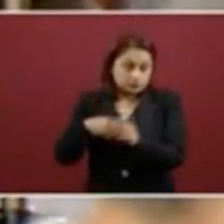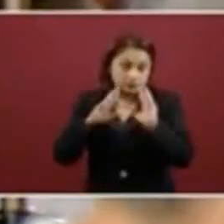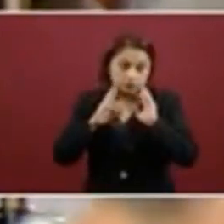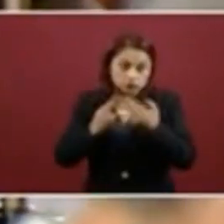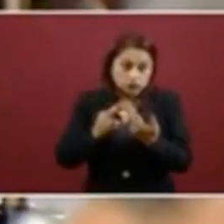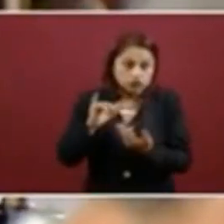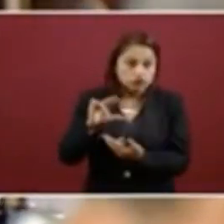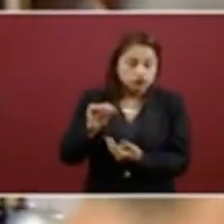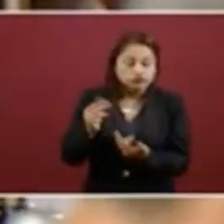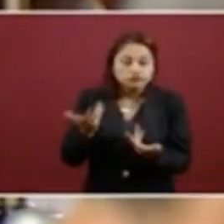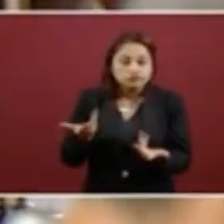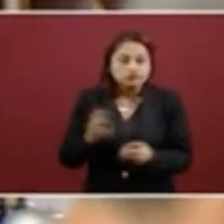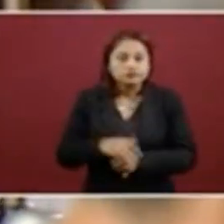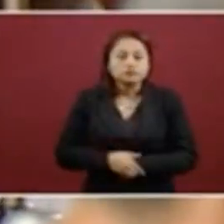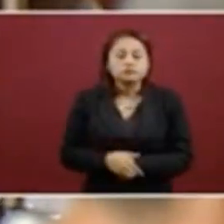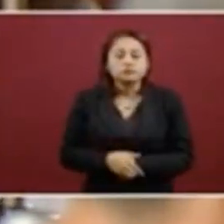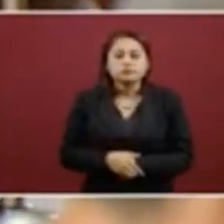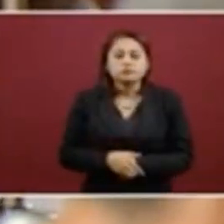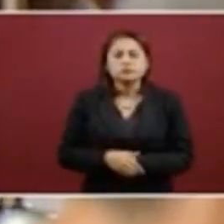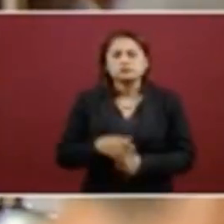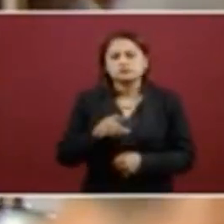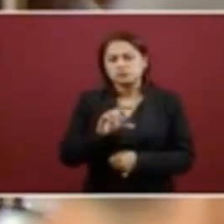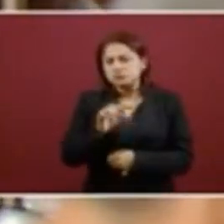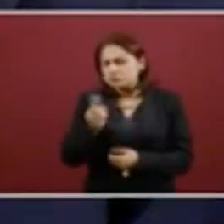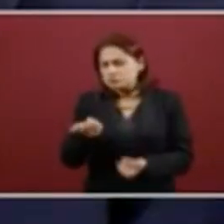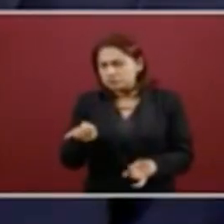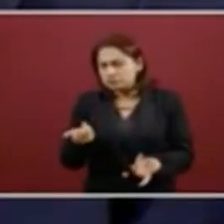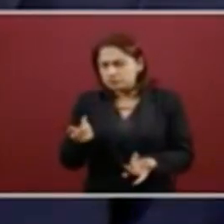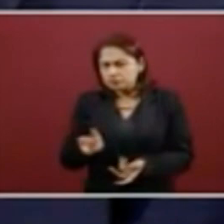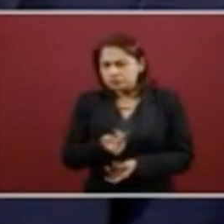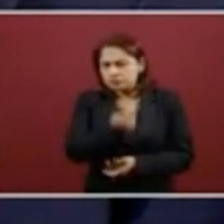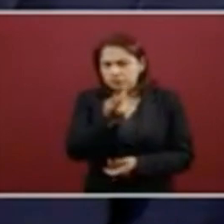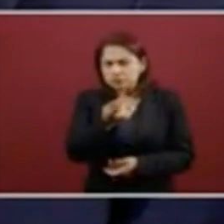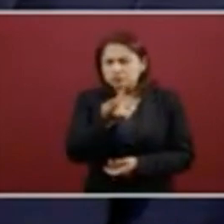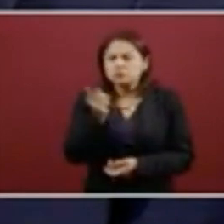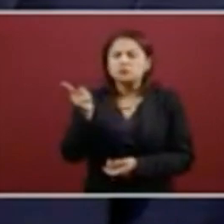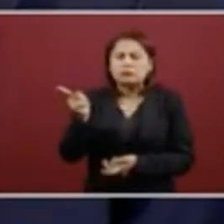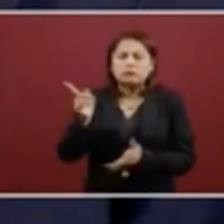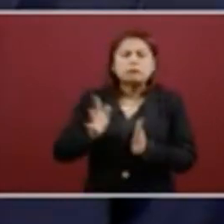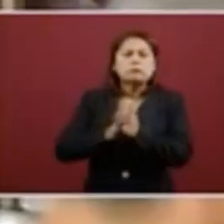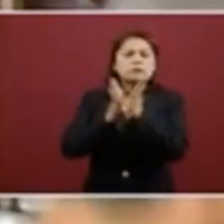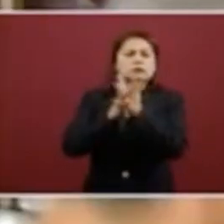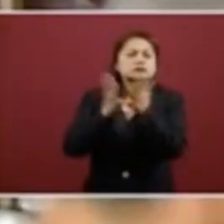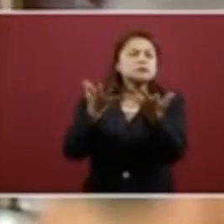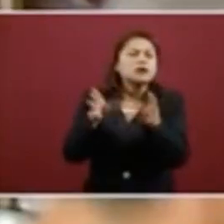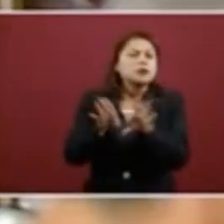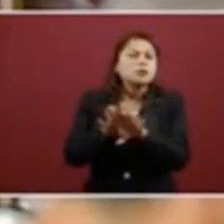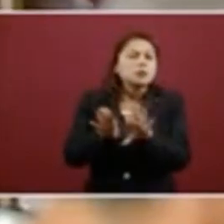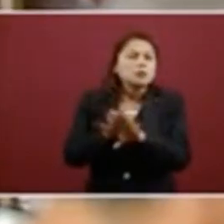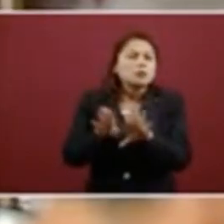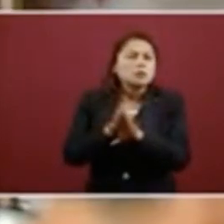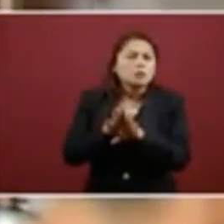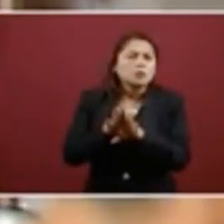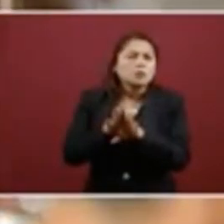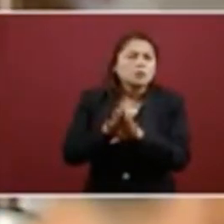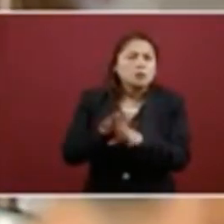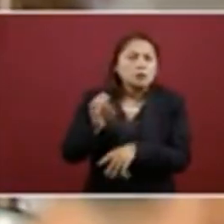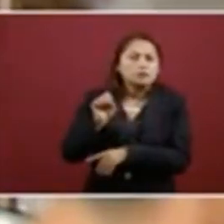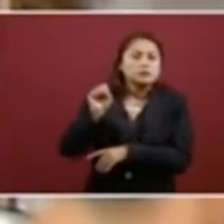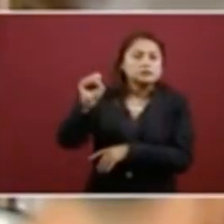exploración y producción se van a ir, se tiene que ver si van a invertir en el sector intermedio de la cadena de